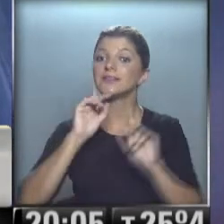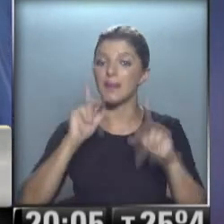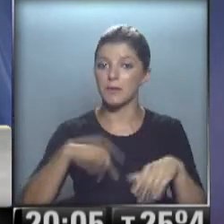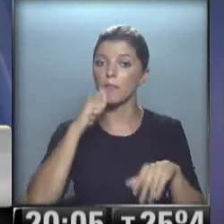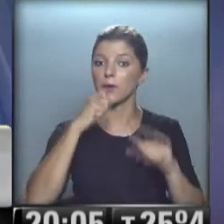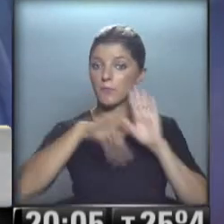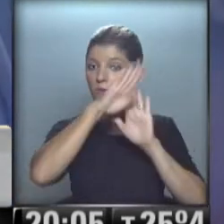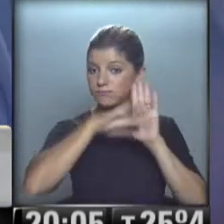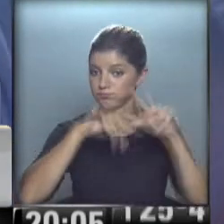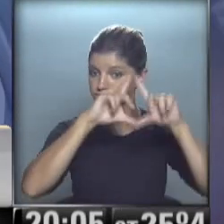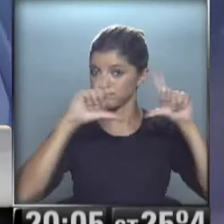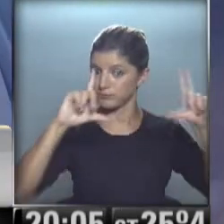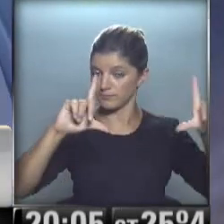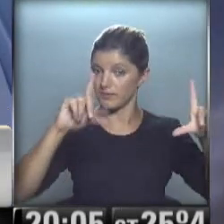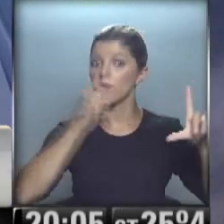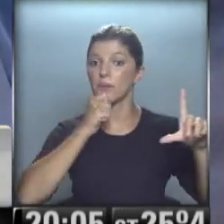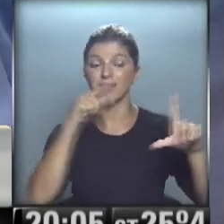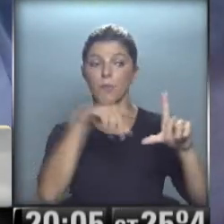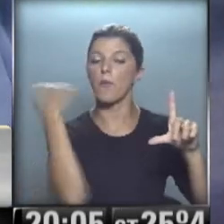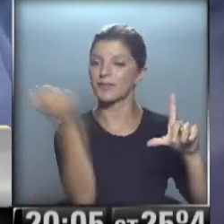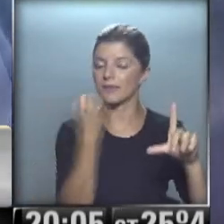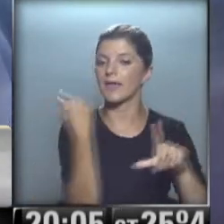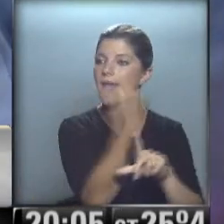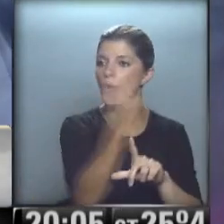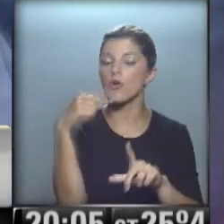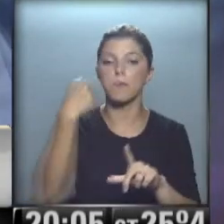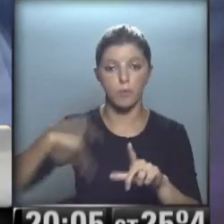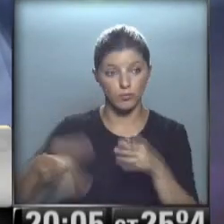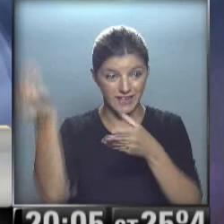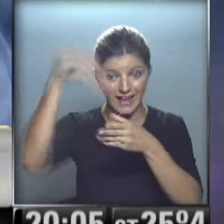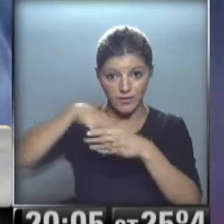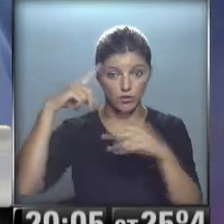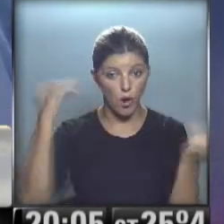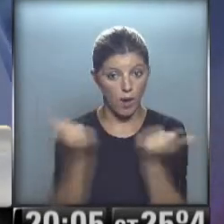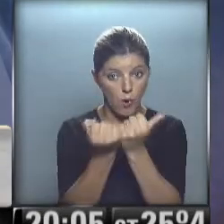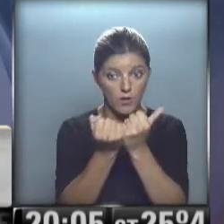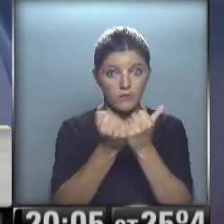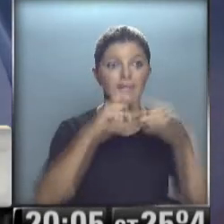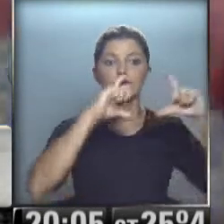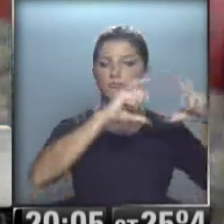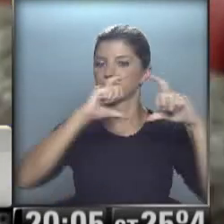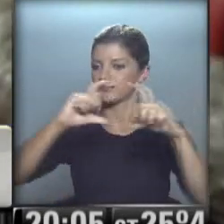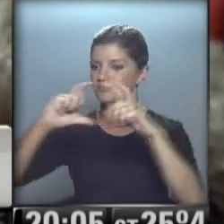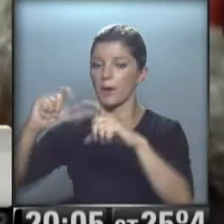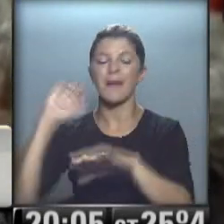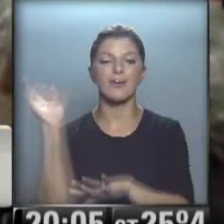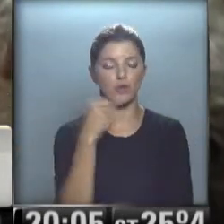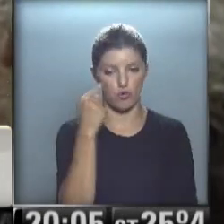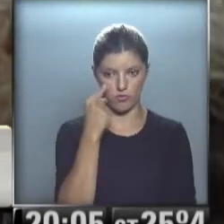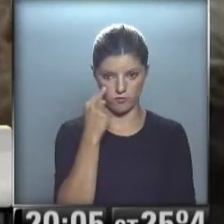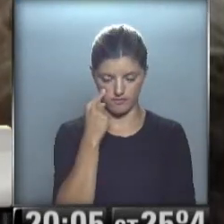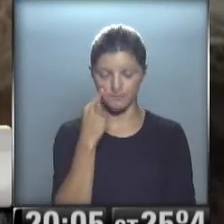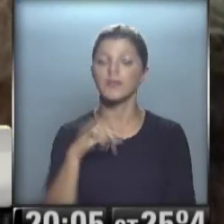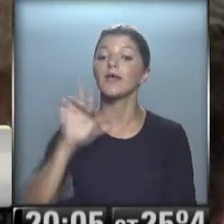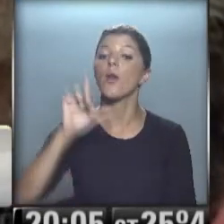que es otra parte del acuerdo, que estén marcados los productos correspondientes al acuerdo, y a partir del lunes próximo se va a